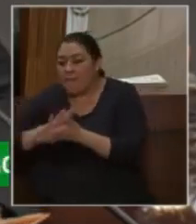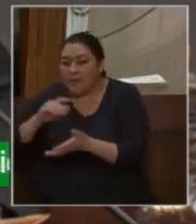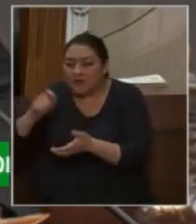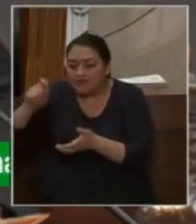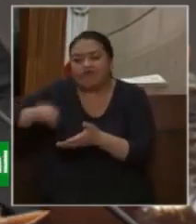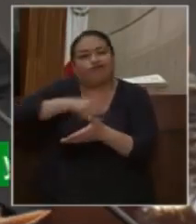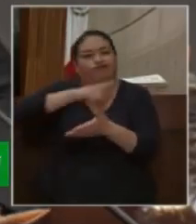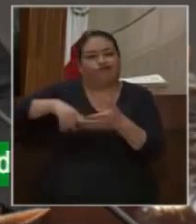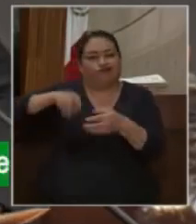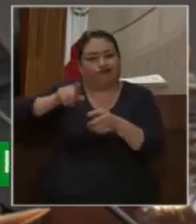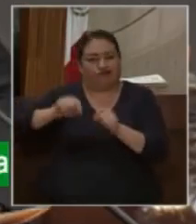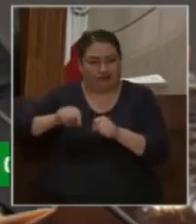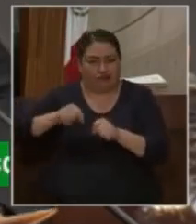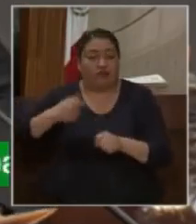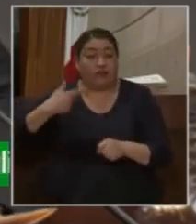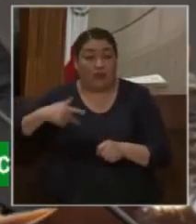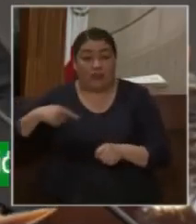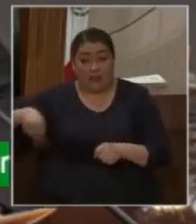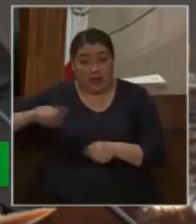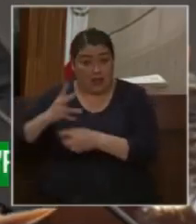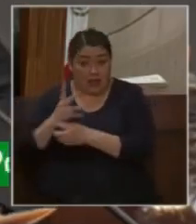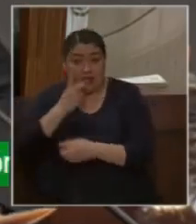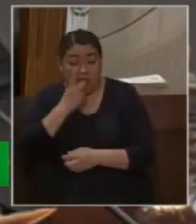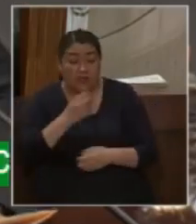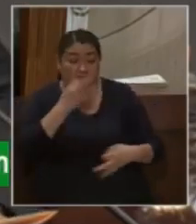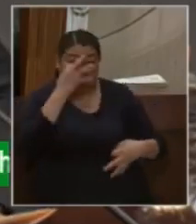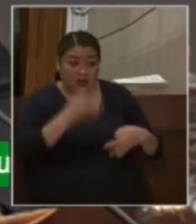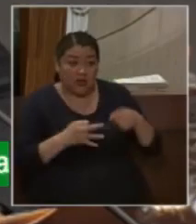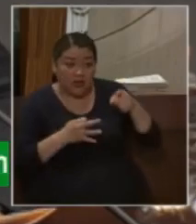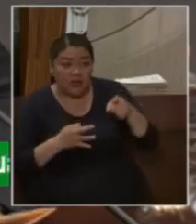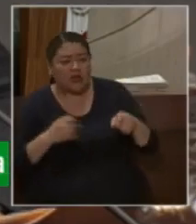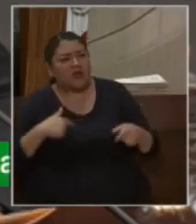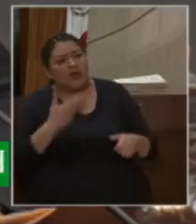actores. Los recurrentes alegan que la responsable no